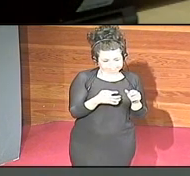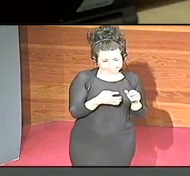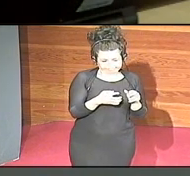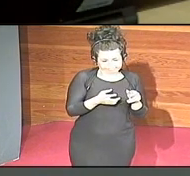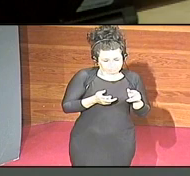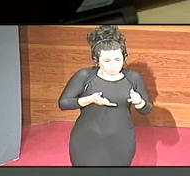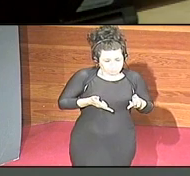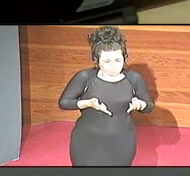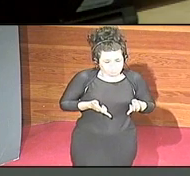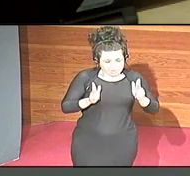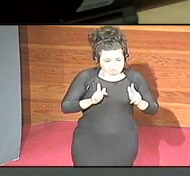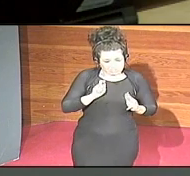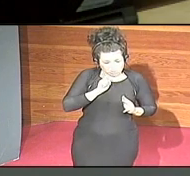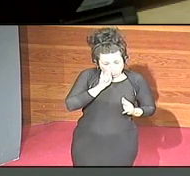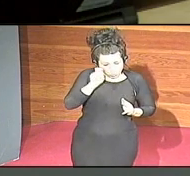permitiendo a Ucrania